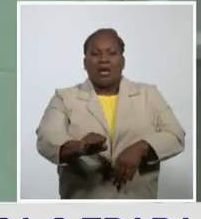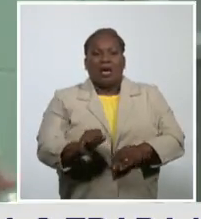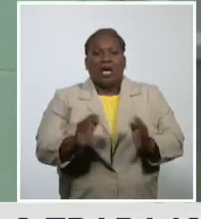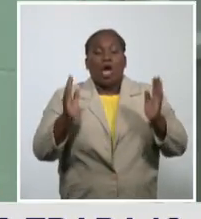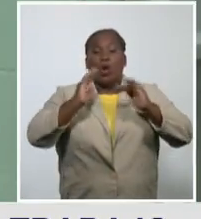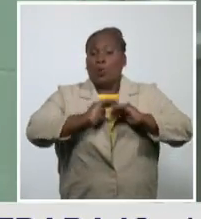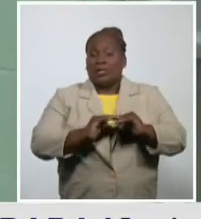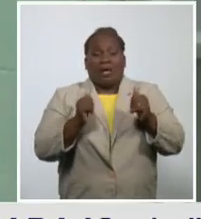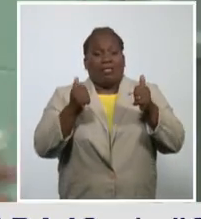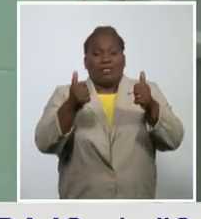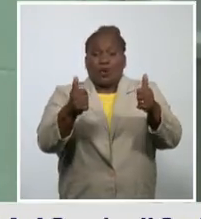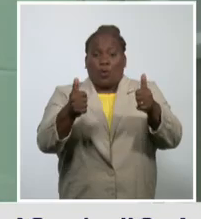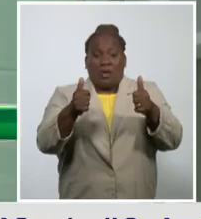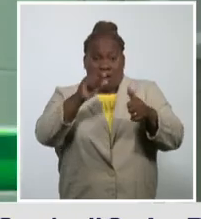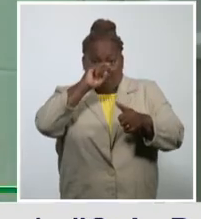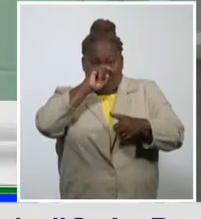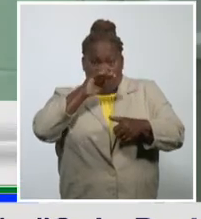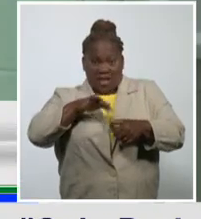bien, pero